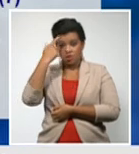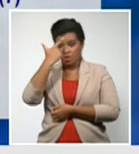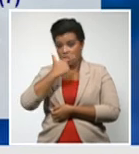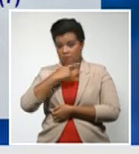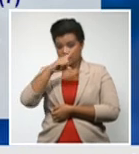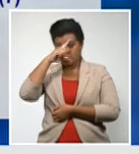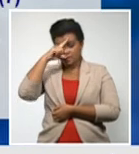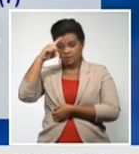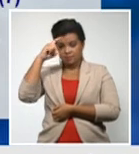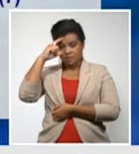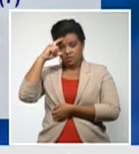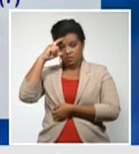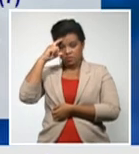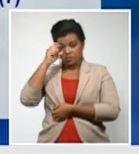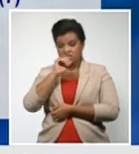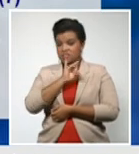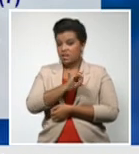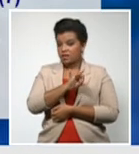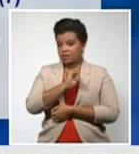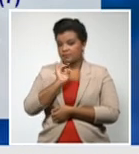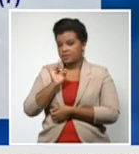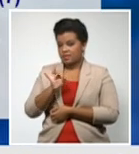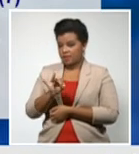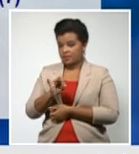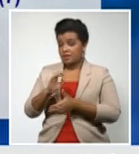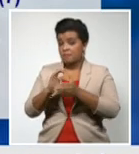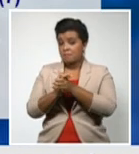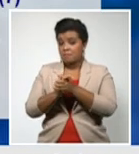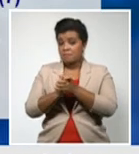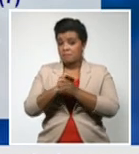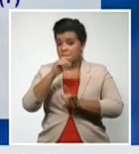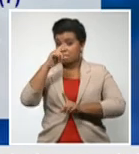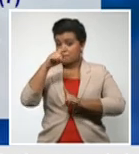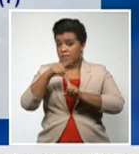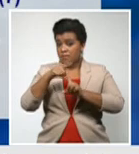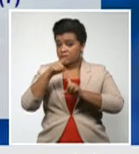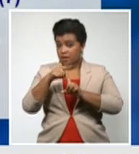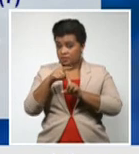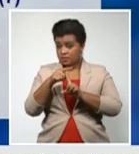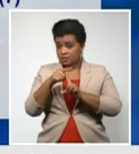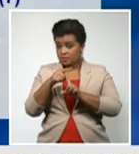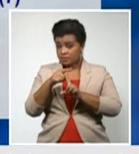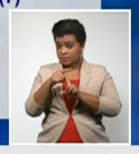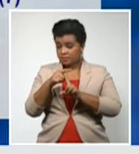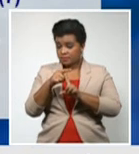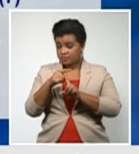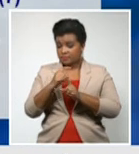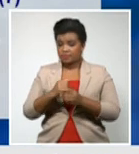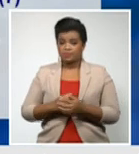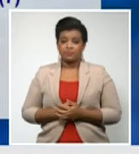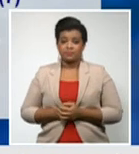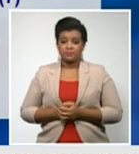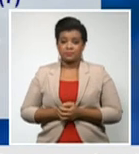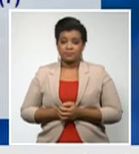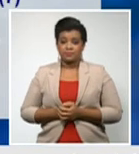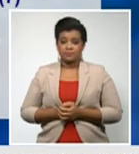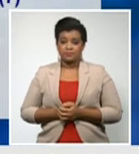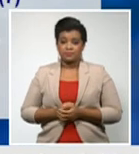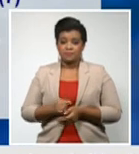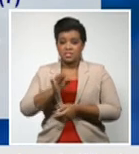Espíritus, 7 cada uno. Y Matanzas, o en Matanzas se diagnostican 5 casos